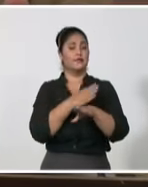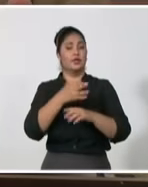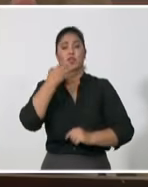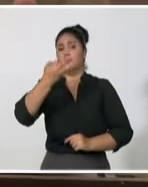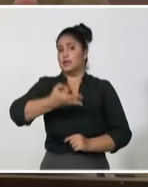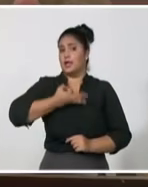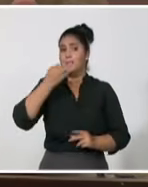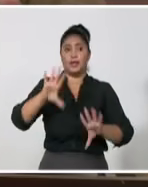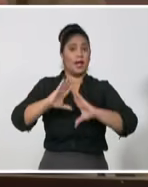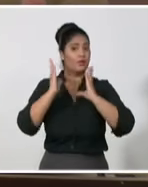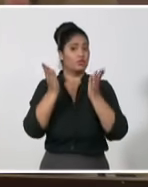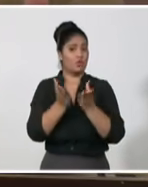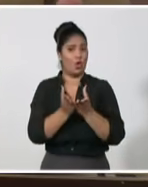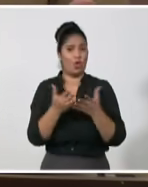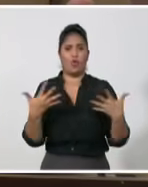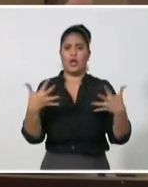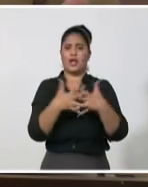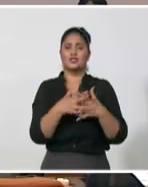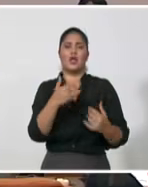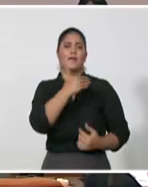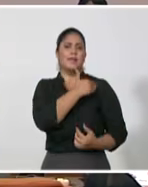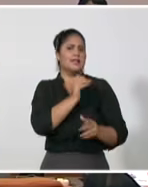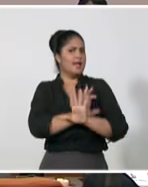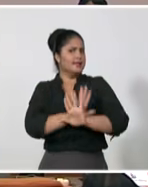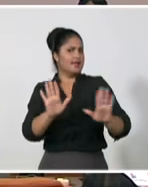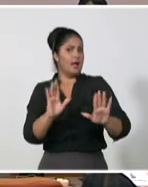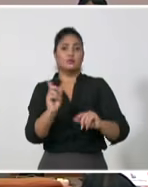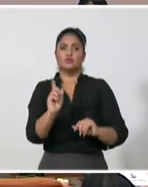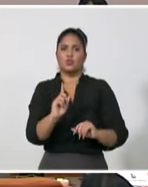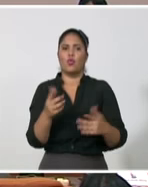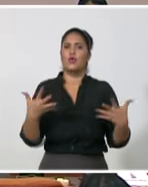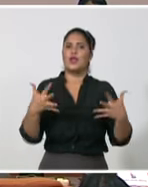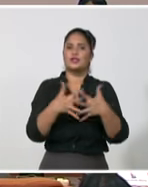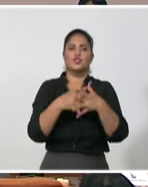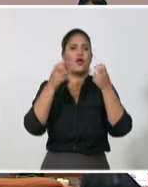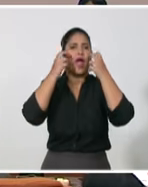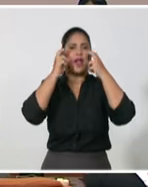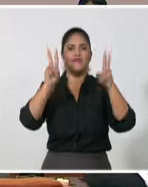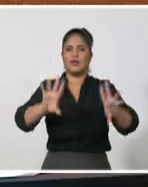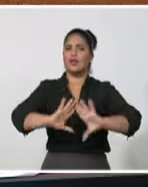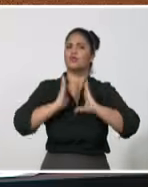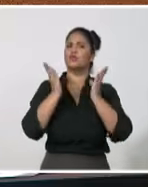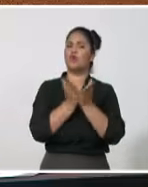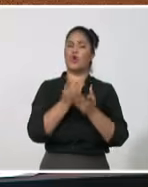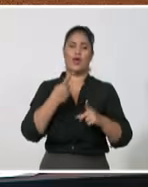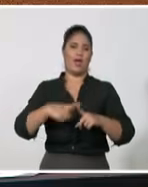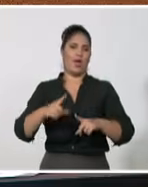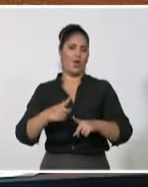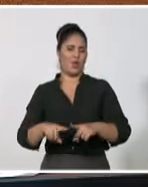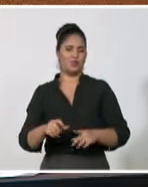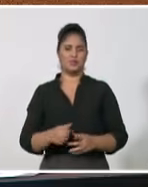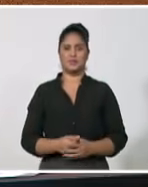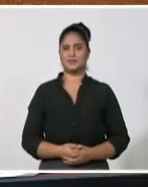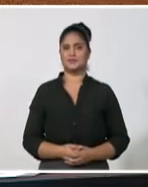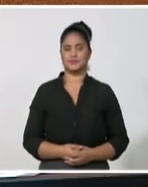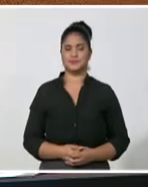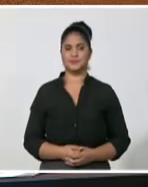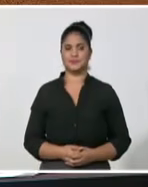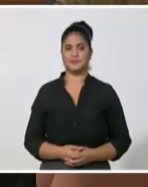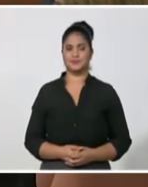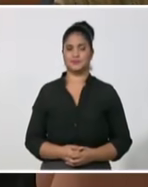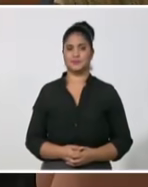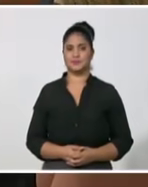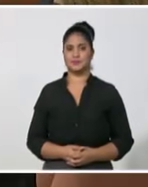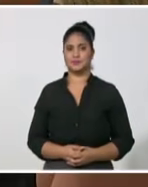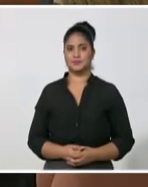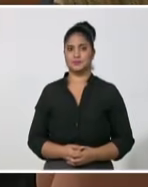para sus servicios militares sirve para la vida la figura del intendente nacida como resultado de la nueva organización política del estado cubano